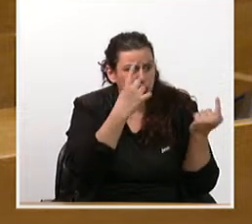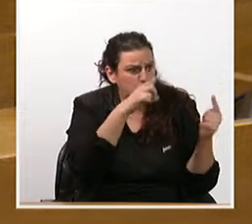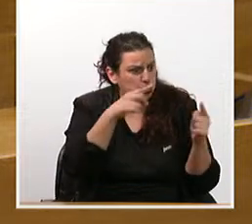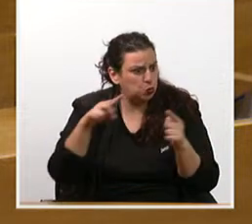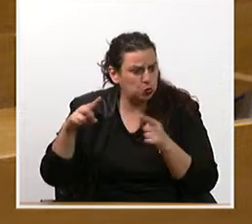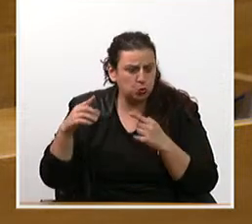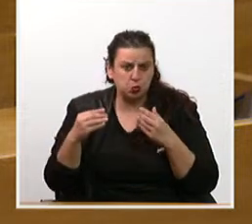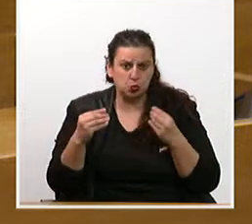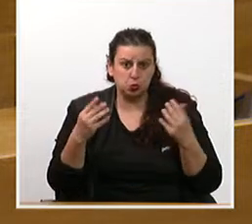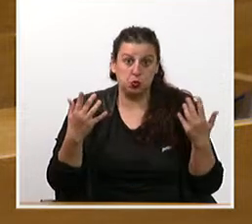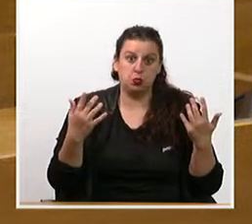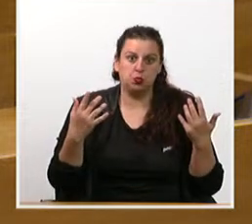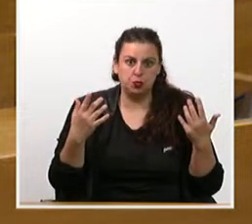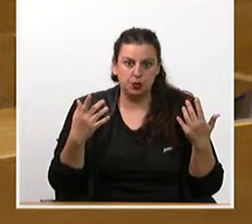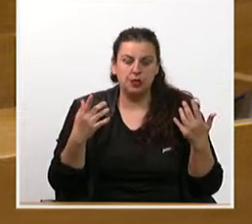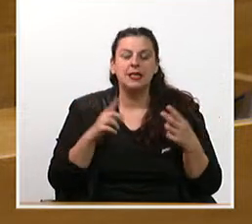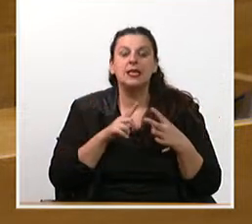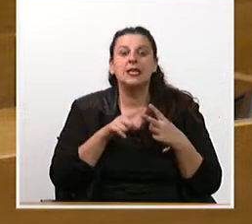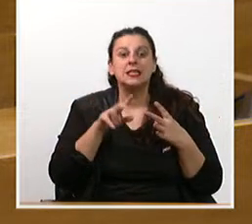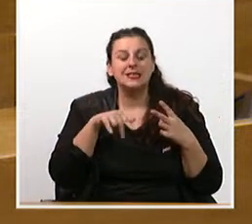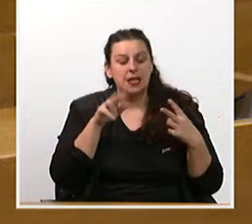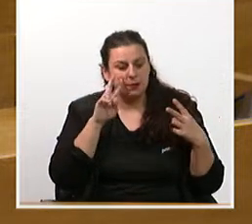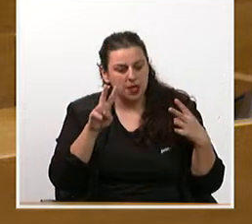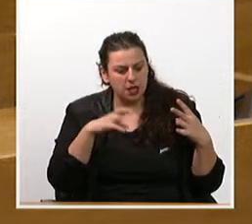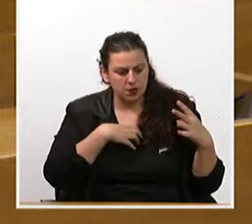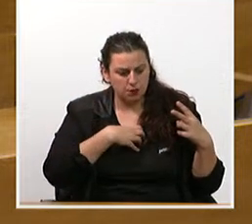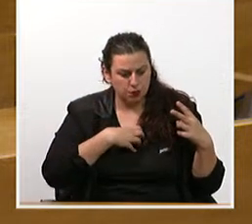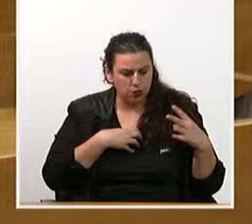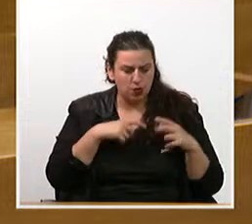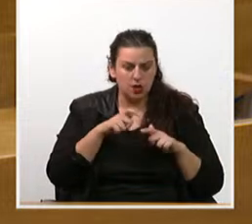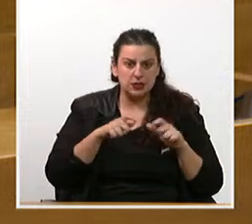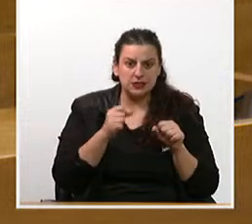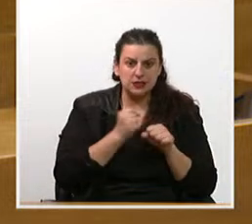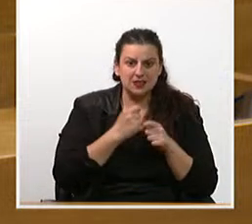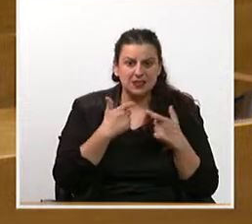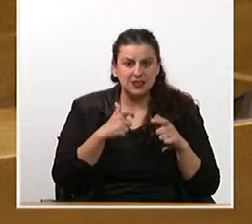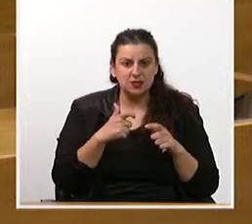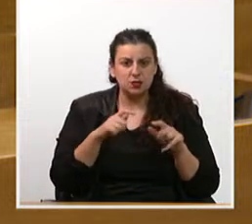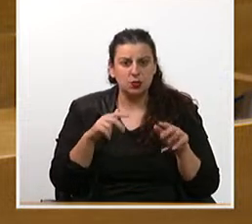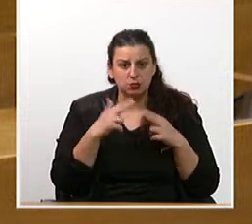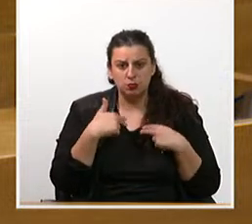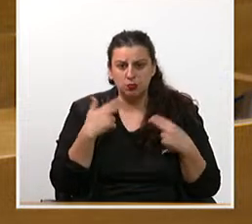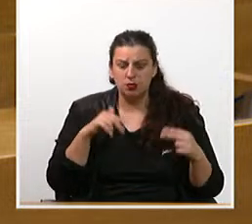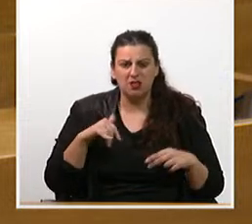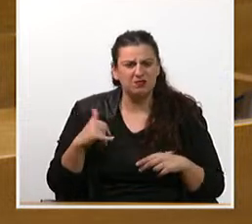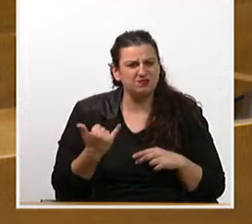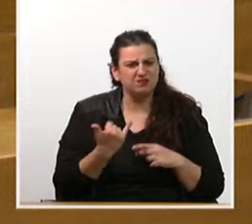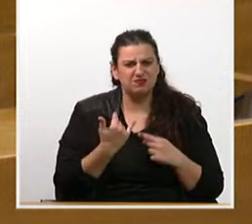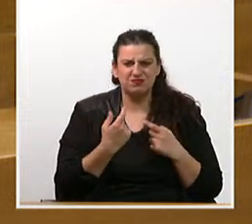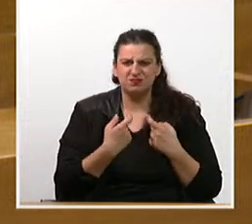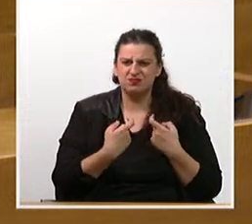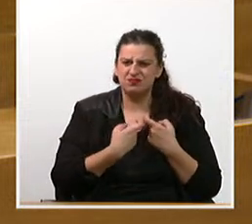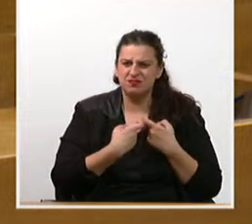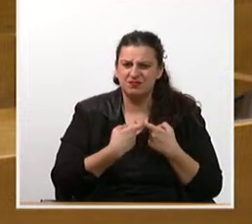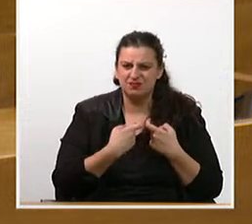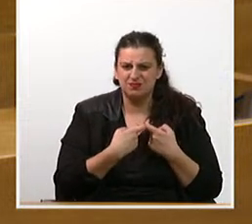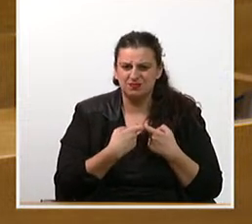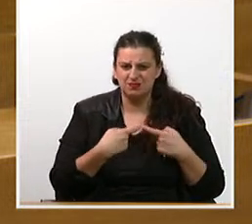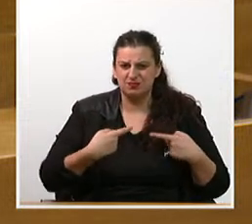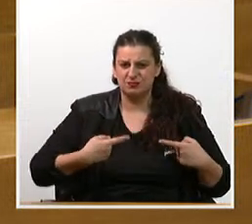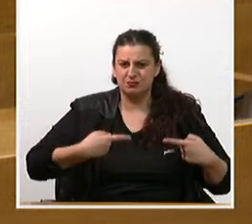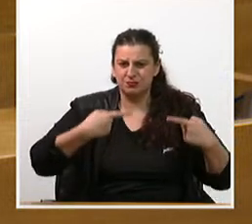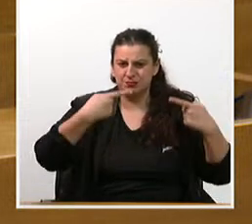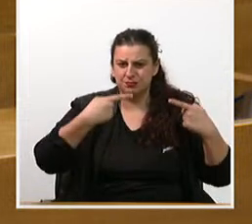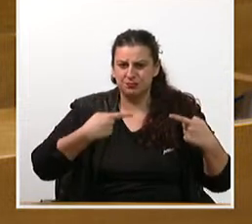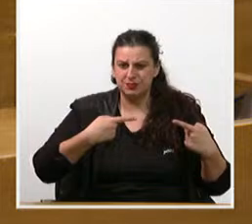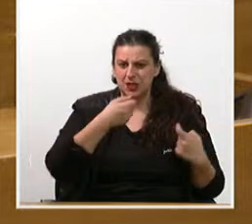encontramos también con unos funcionarios y unos trabajadores del sector público cansados de los enfrentamientos permanentes entre el